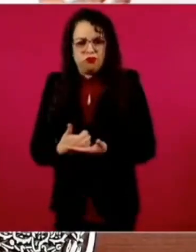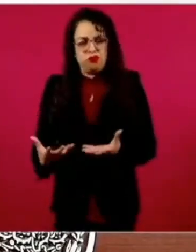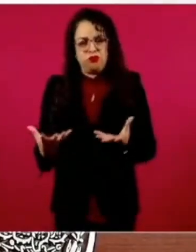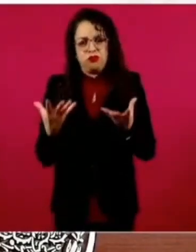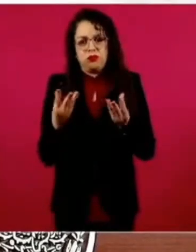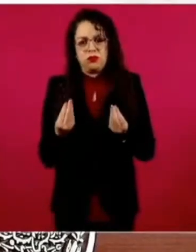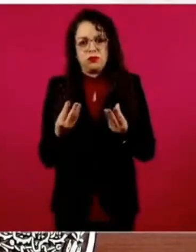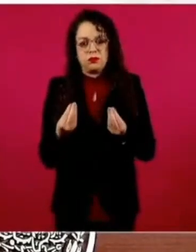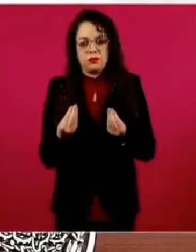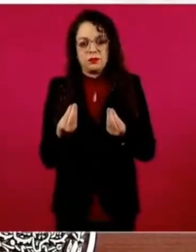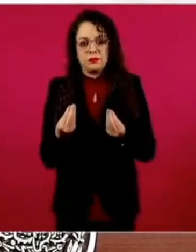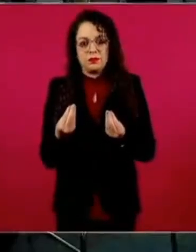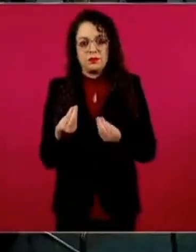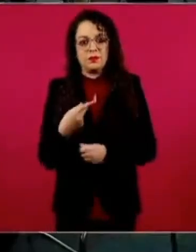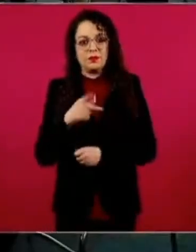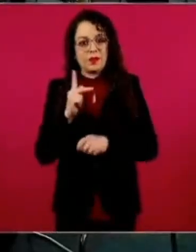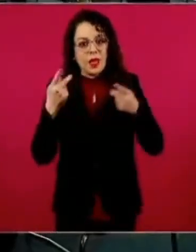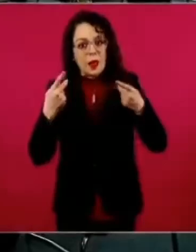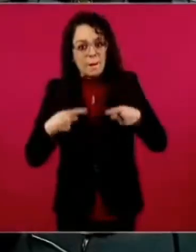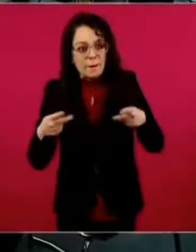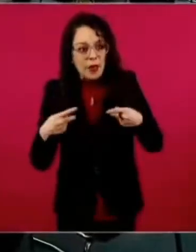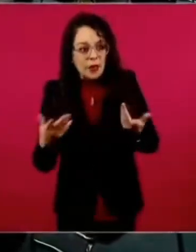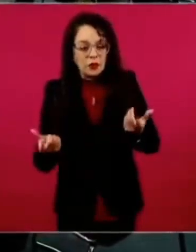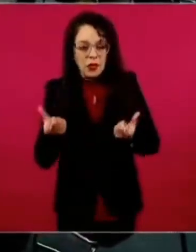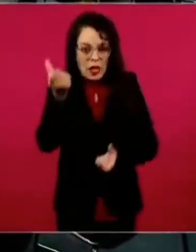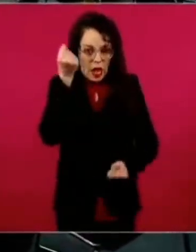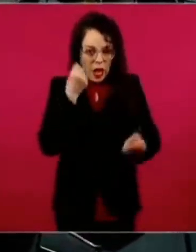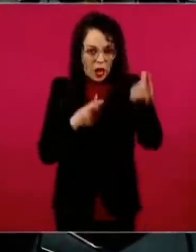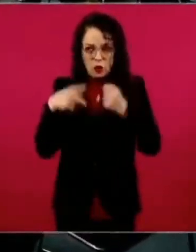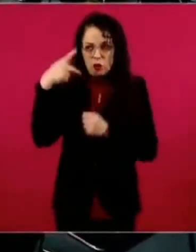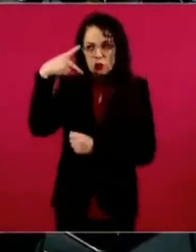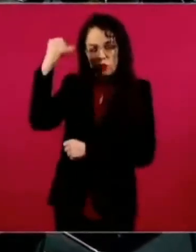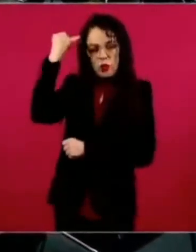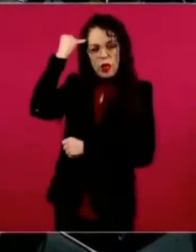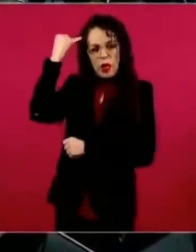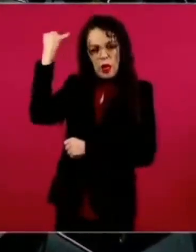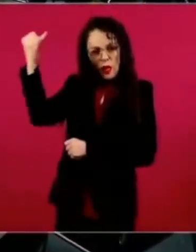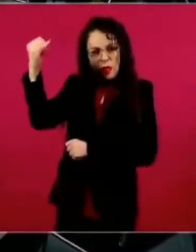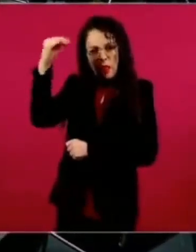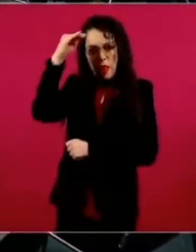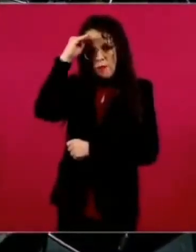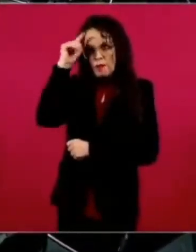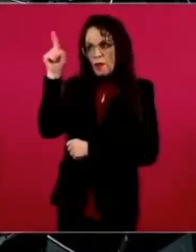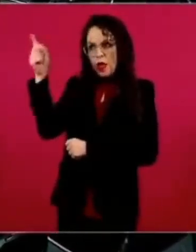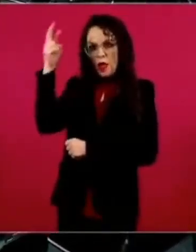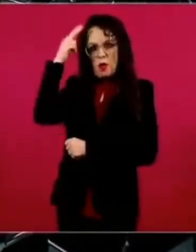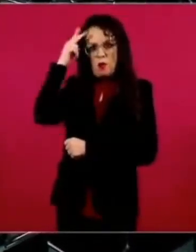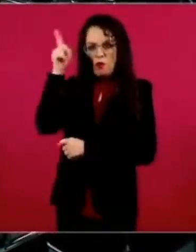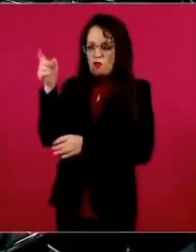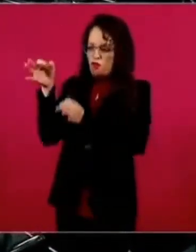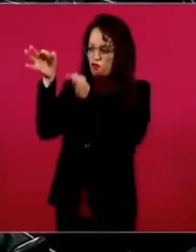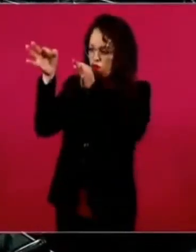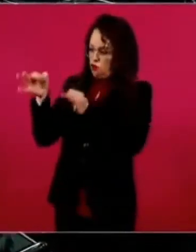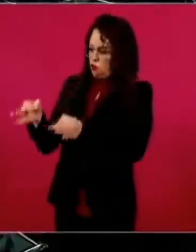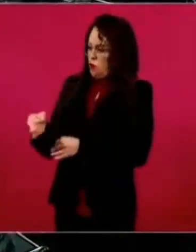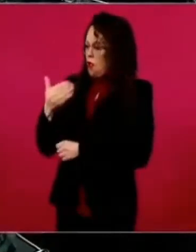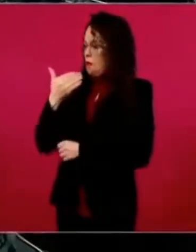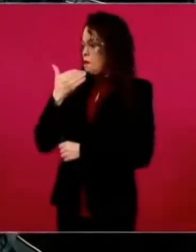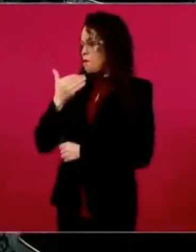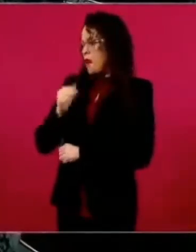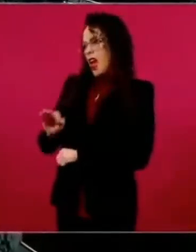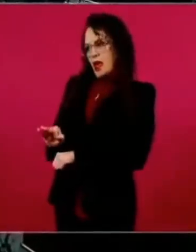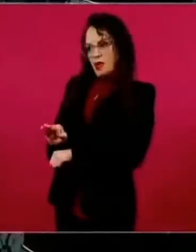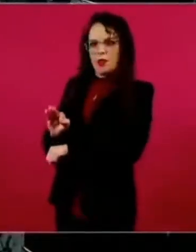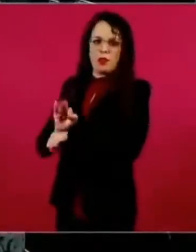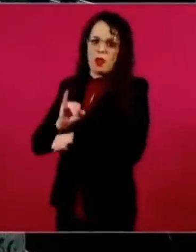idea de la gente, o de algunos, ¿no?, que defienden el porfiriato es: no